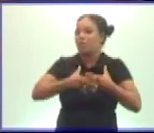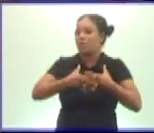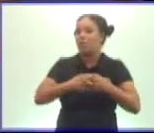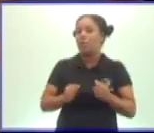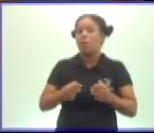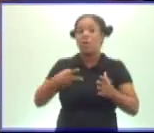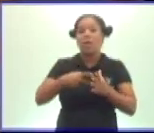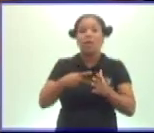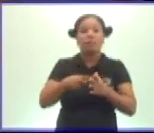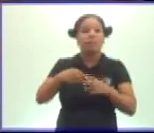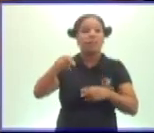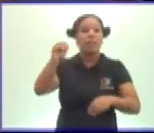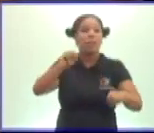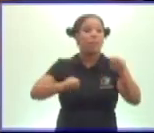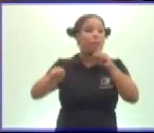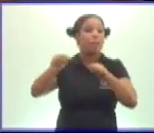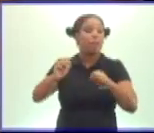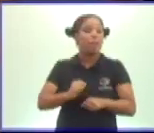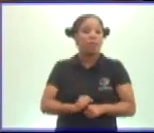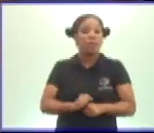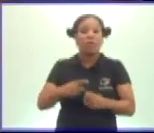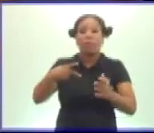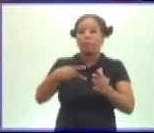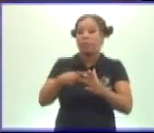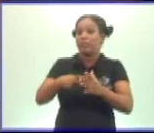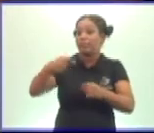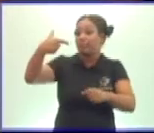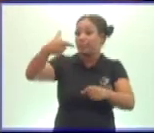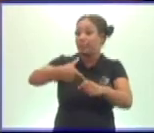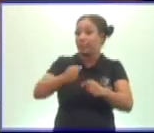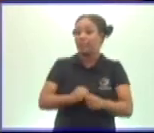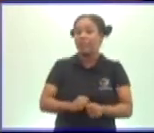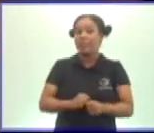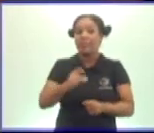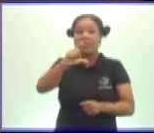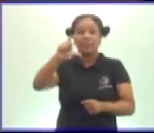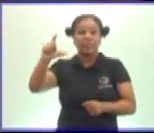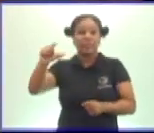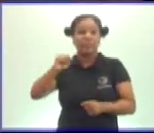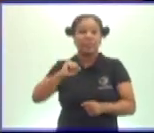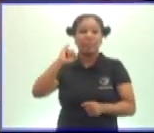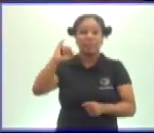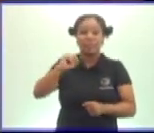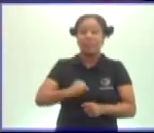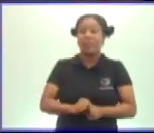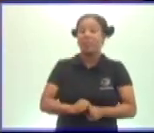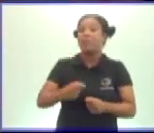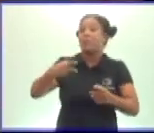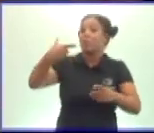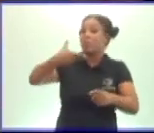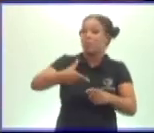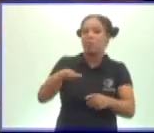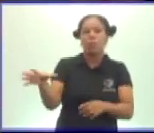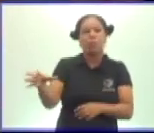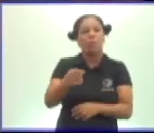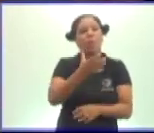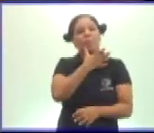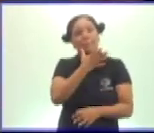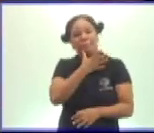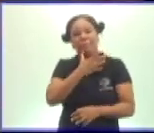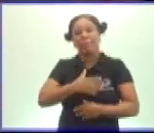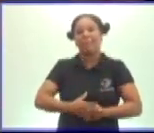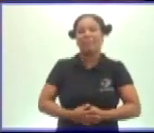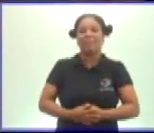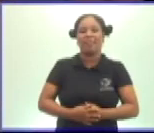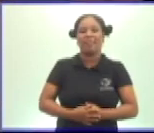de tetracloruro de carbono, entre moléculas de petróleo, entre moléculas de tetracloruro y petróleo, son todas similares.